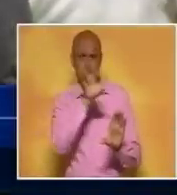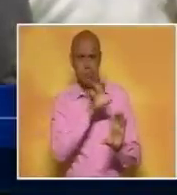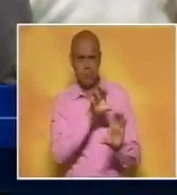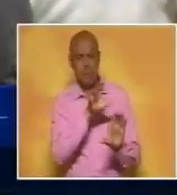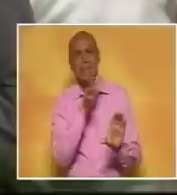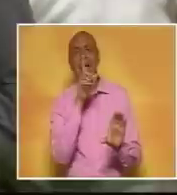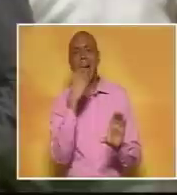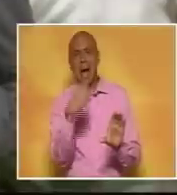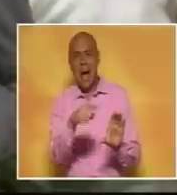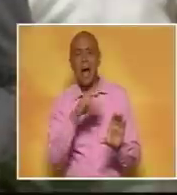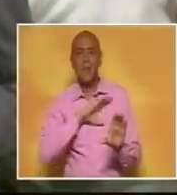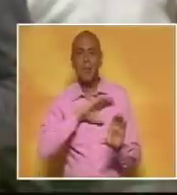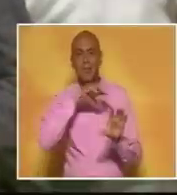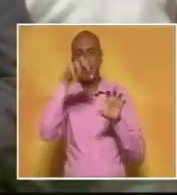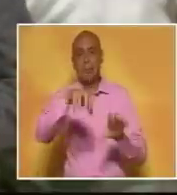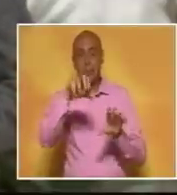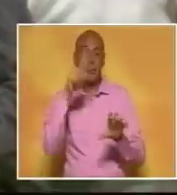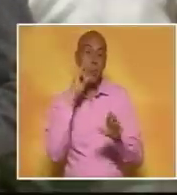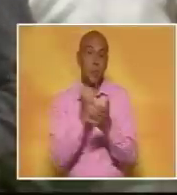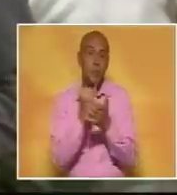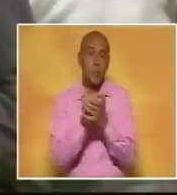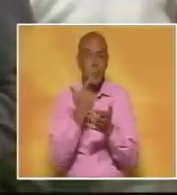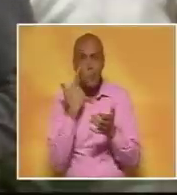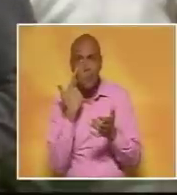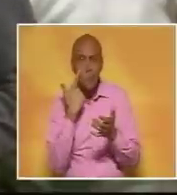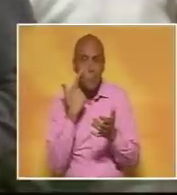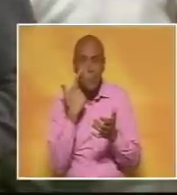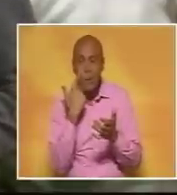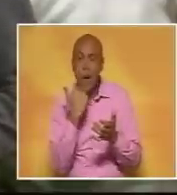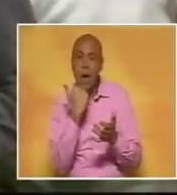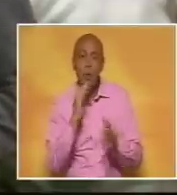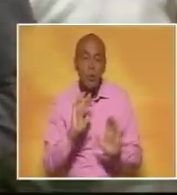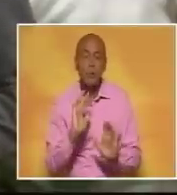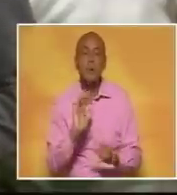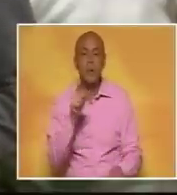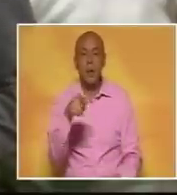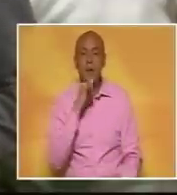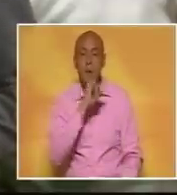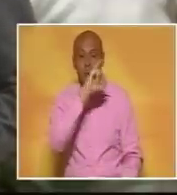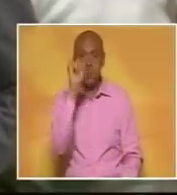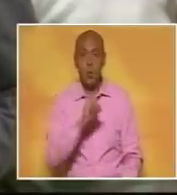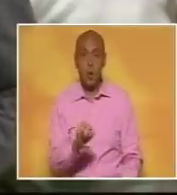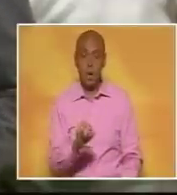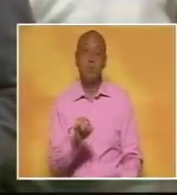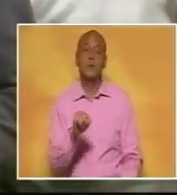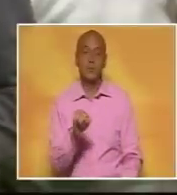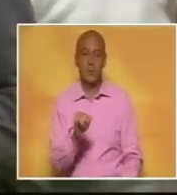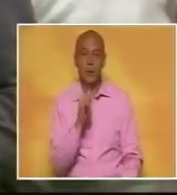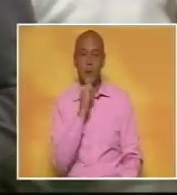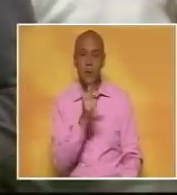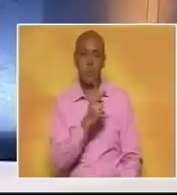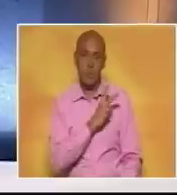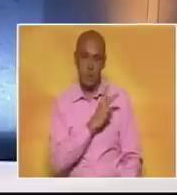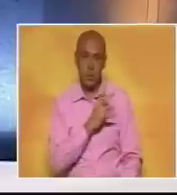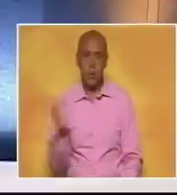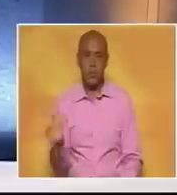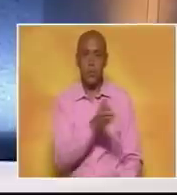lo que asegura se mantendrán atentos ante cualquier eventualidad. Desde el estado Zulia, José Leonardo Nava, Noticiero